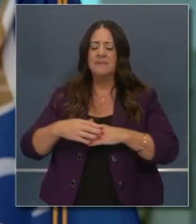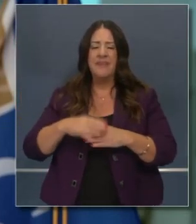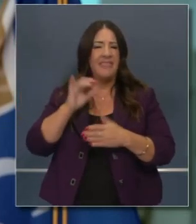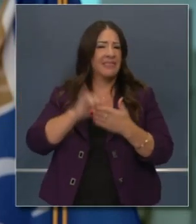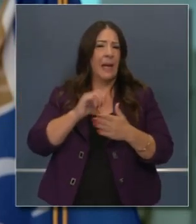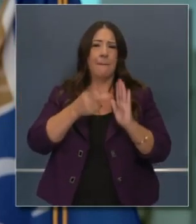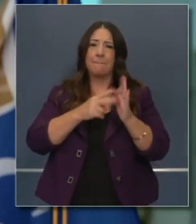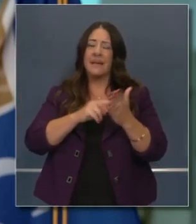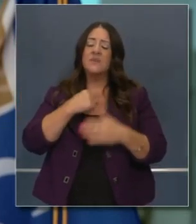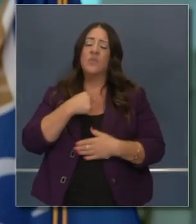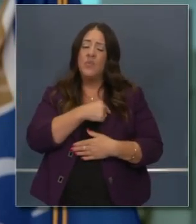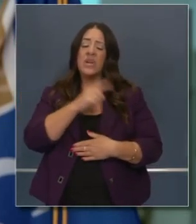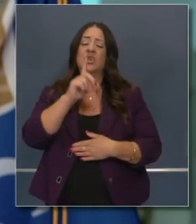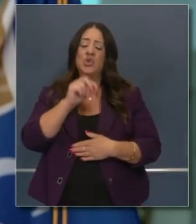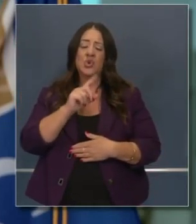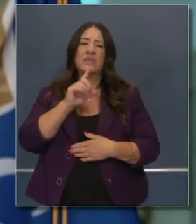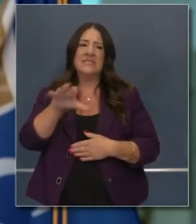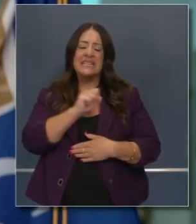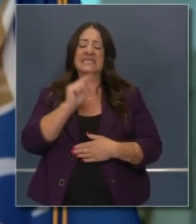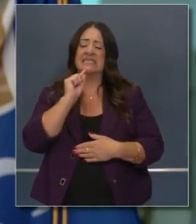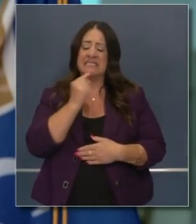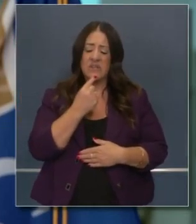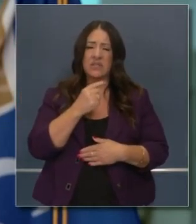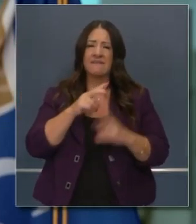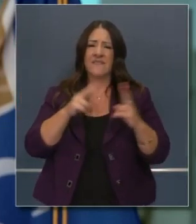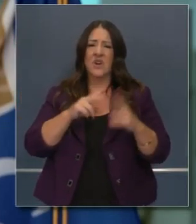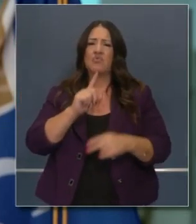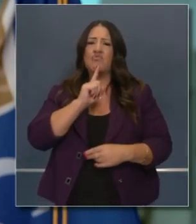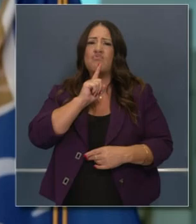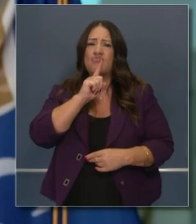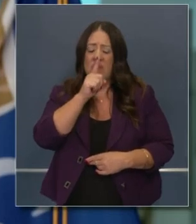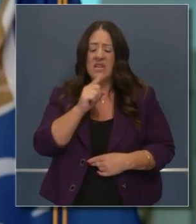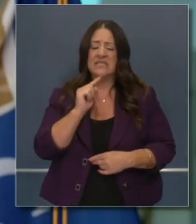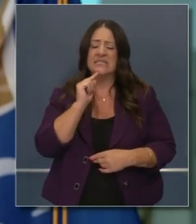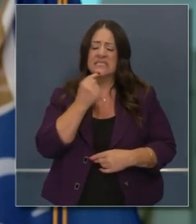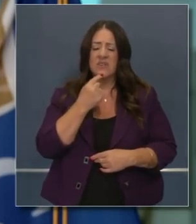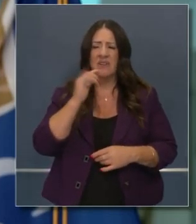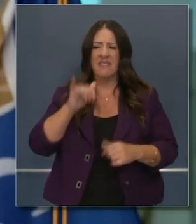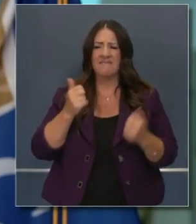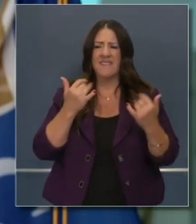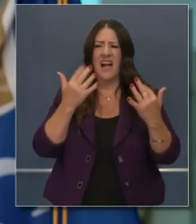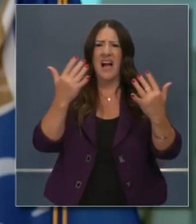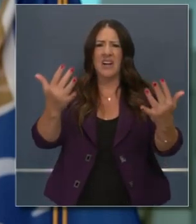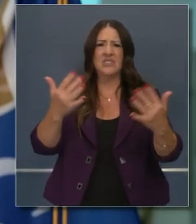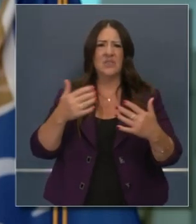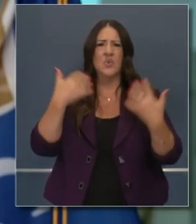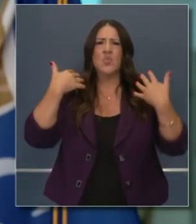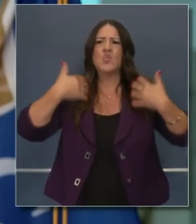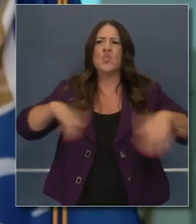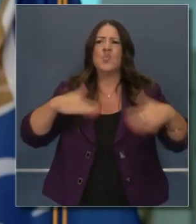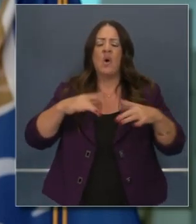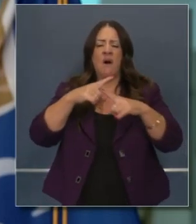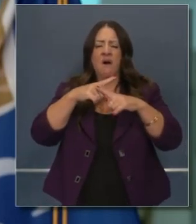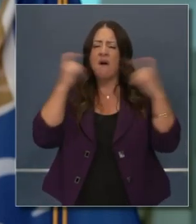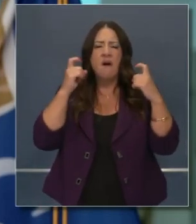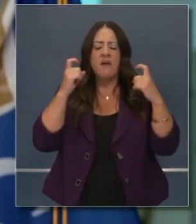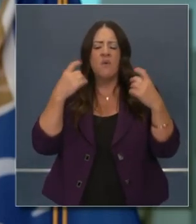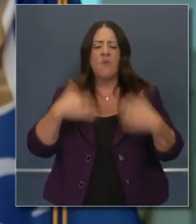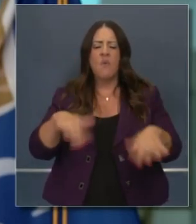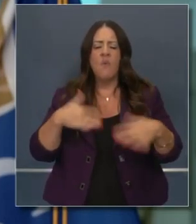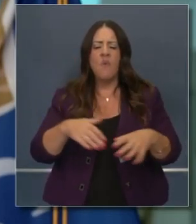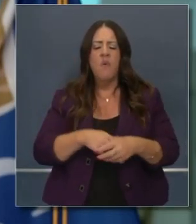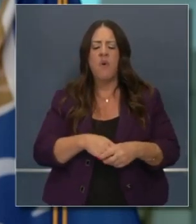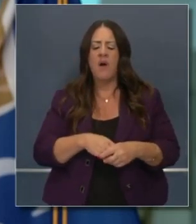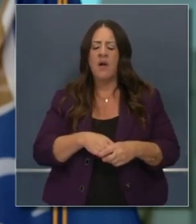de protocolos de mitigación en nuestros bosques ha resultado en estos incendios